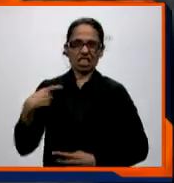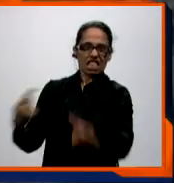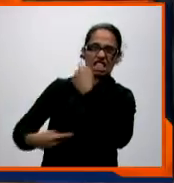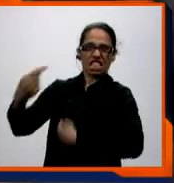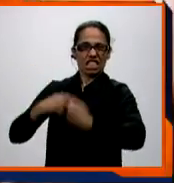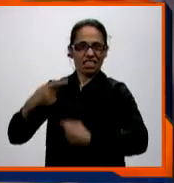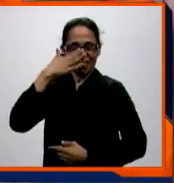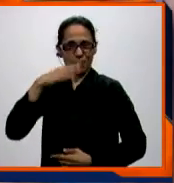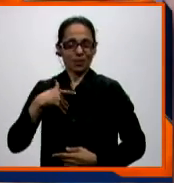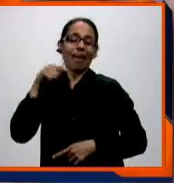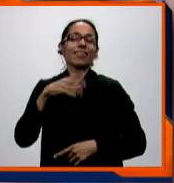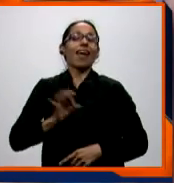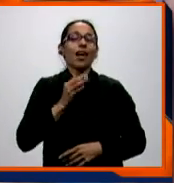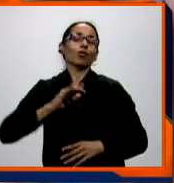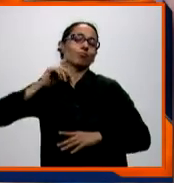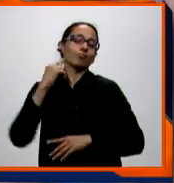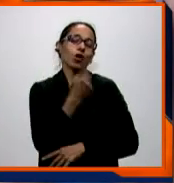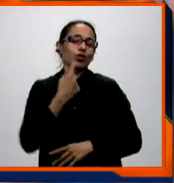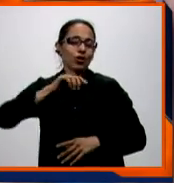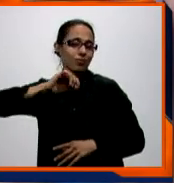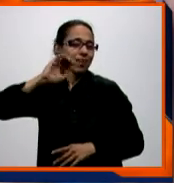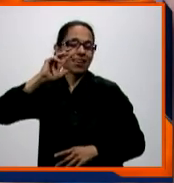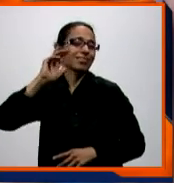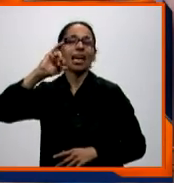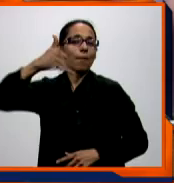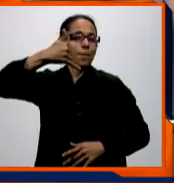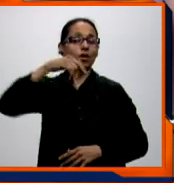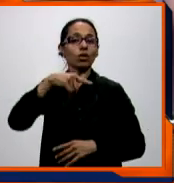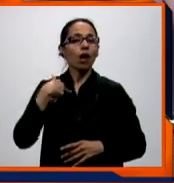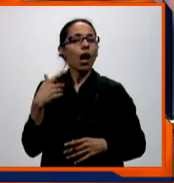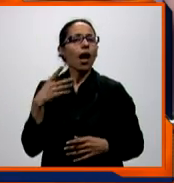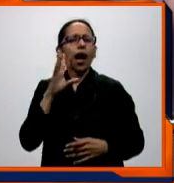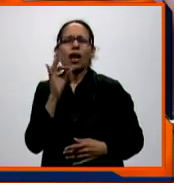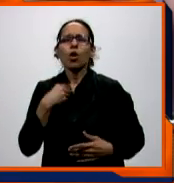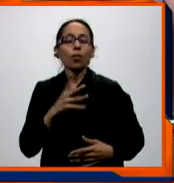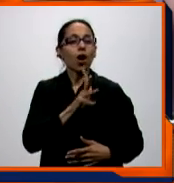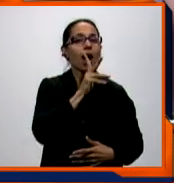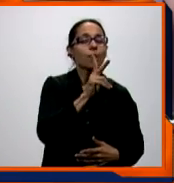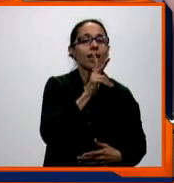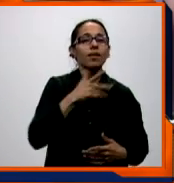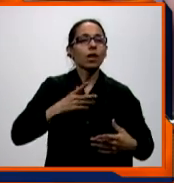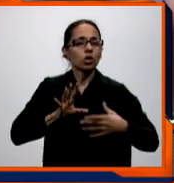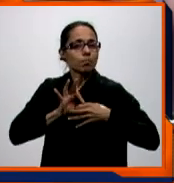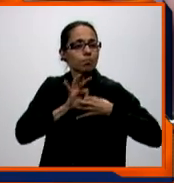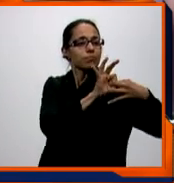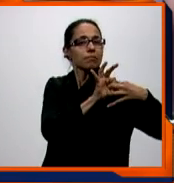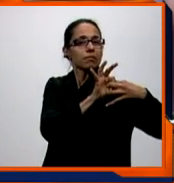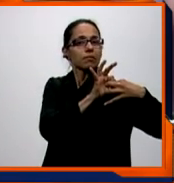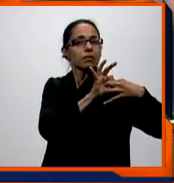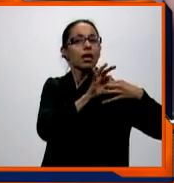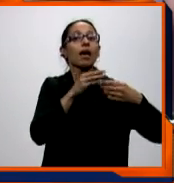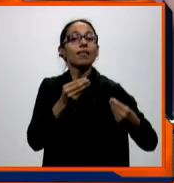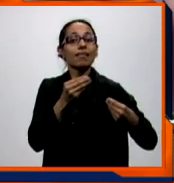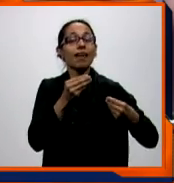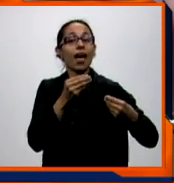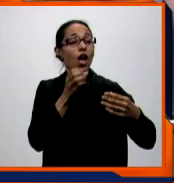salimos campeones. Hay algo que me une con Almirante Brown. Ninguno de los dos jugamos en primera. Entonces hasta